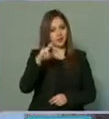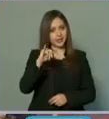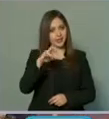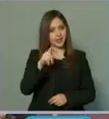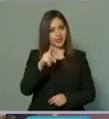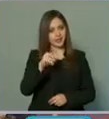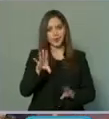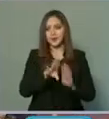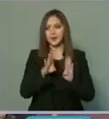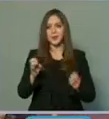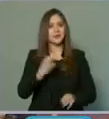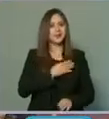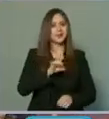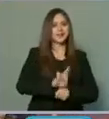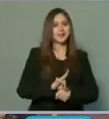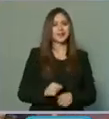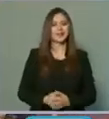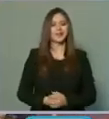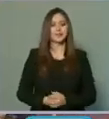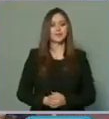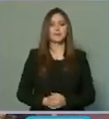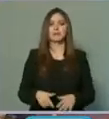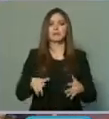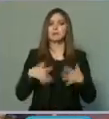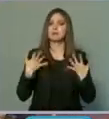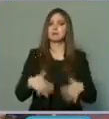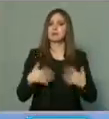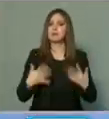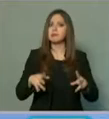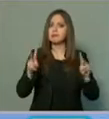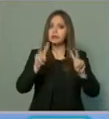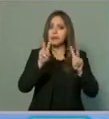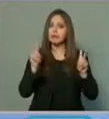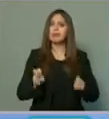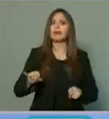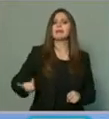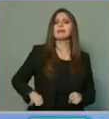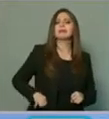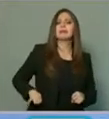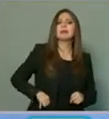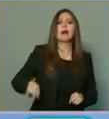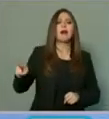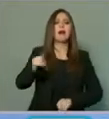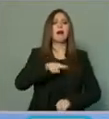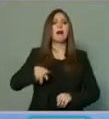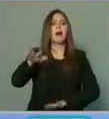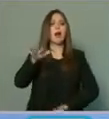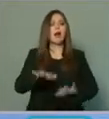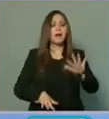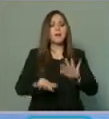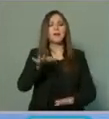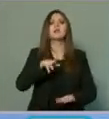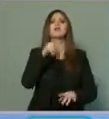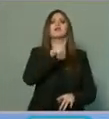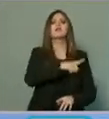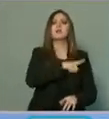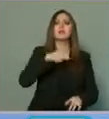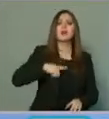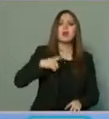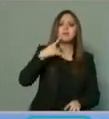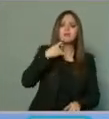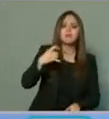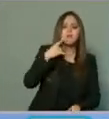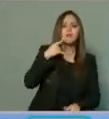Enrique, ¿Cómo Pamela, estás? muchas gracias. Buenos días. Tenemos un tema bastante interesante en el sentido de que muchas veces nos comentan, échale más ganas,